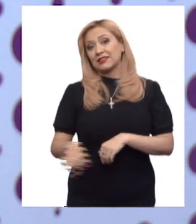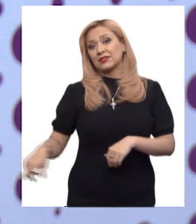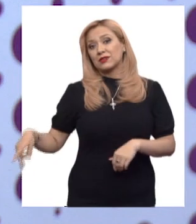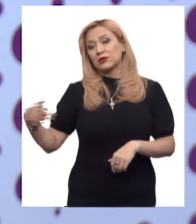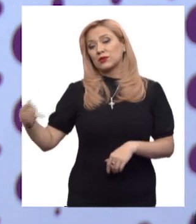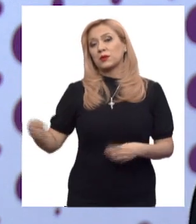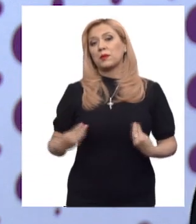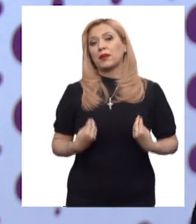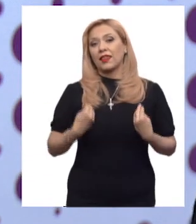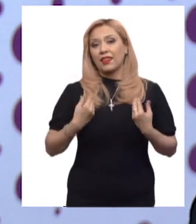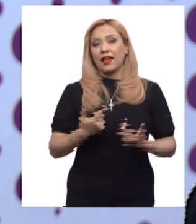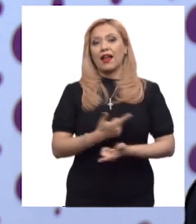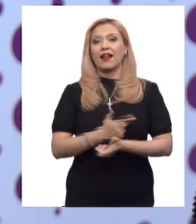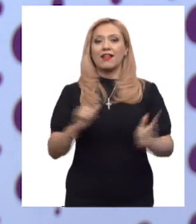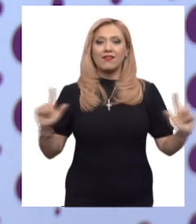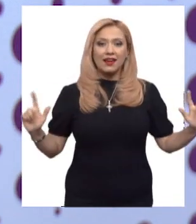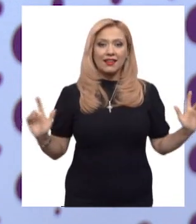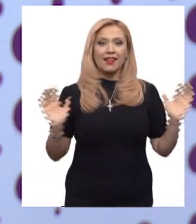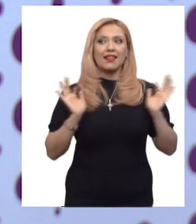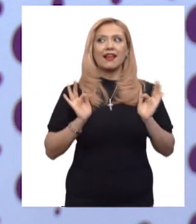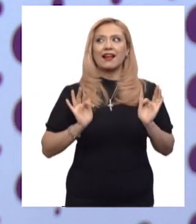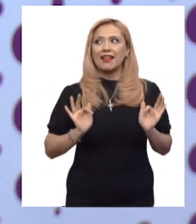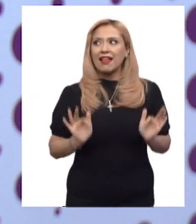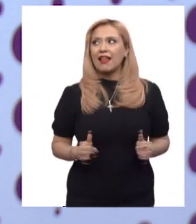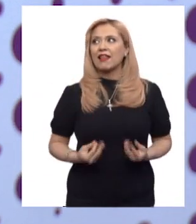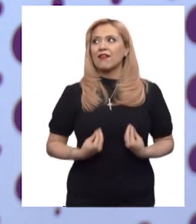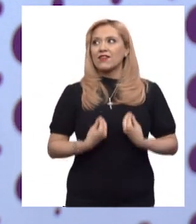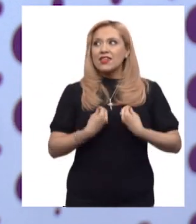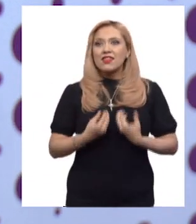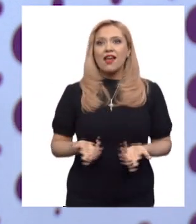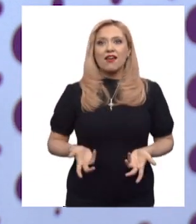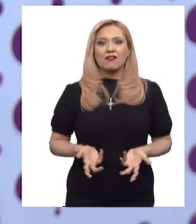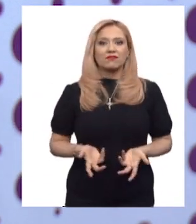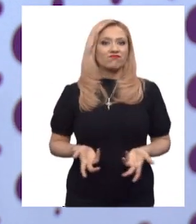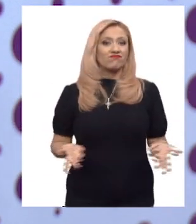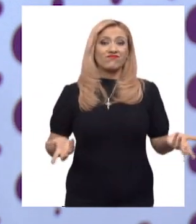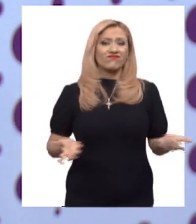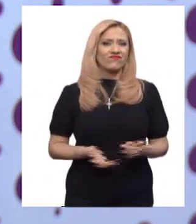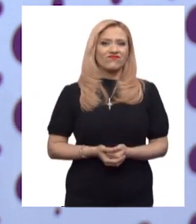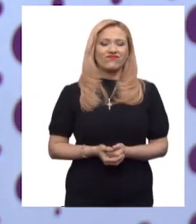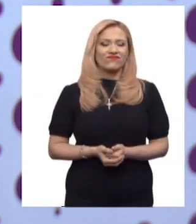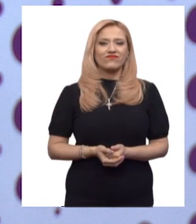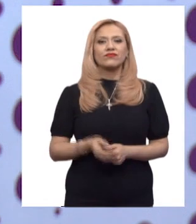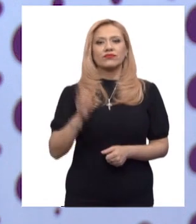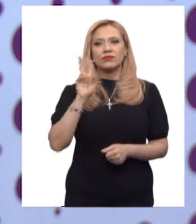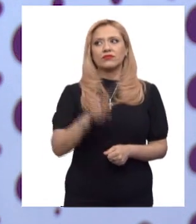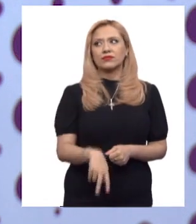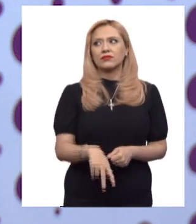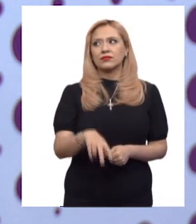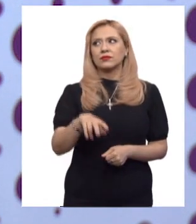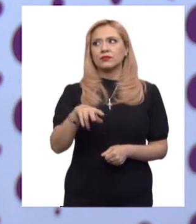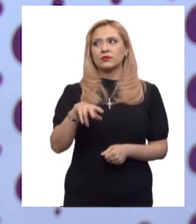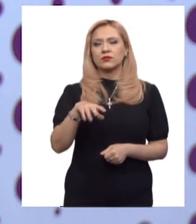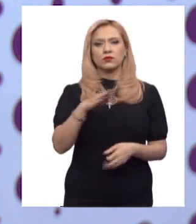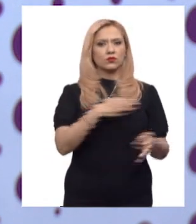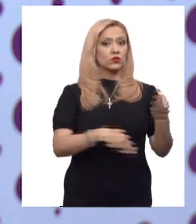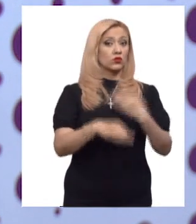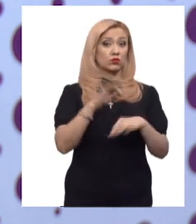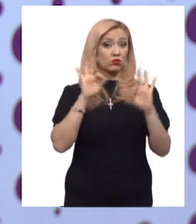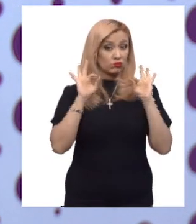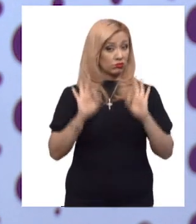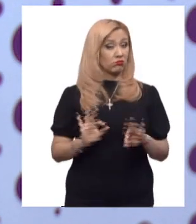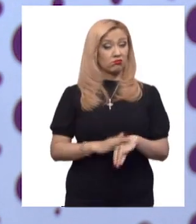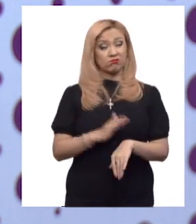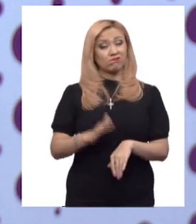su libertad, la seguridad, pero también la vida. Y también es importante recordar que no todos los mecanismos son eficientes. O